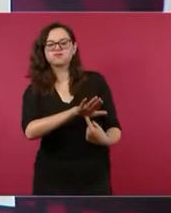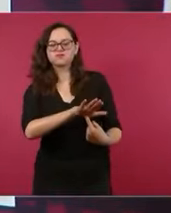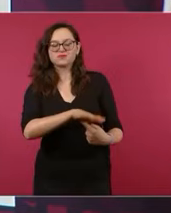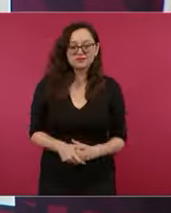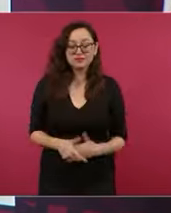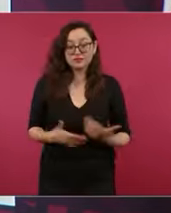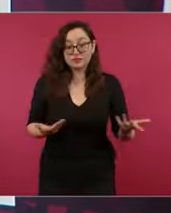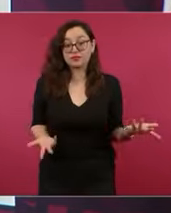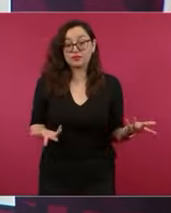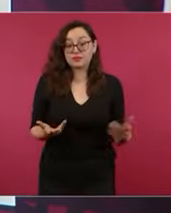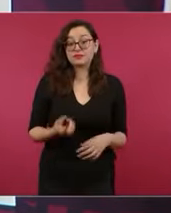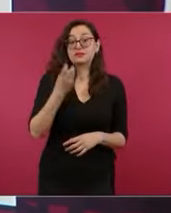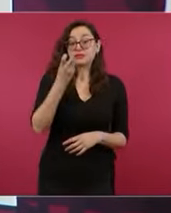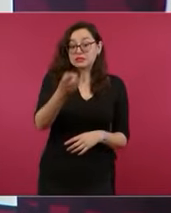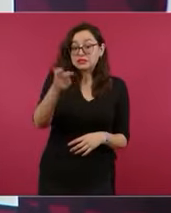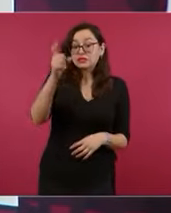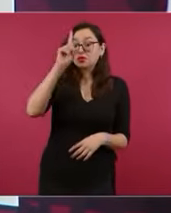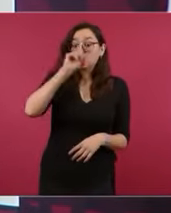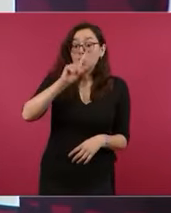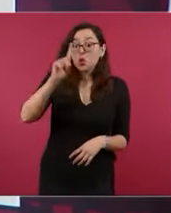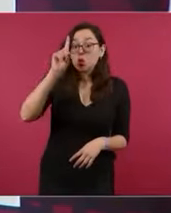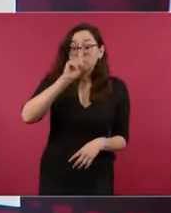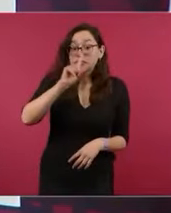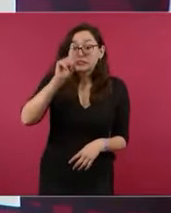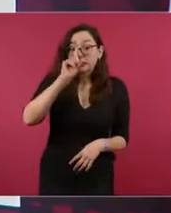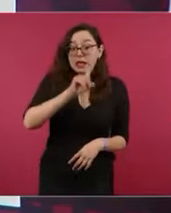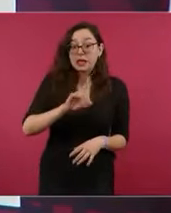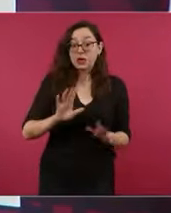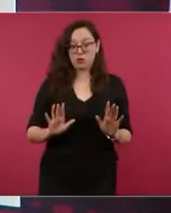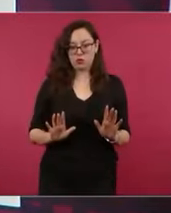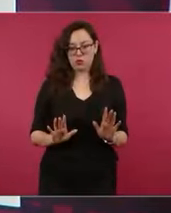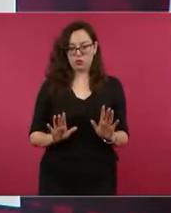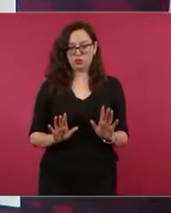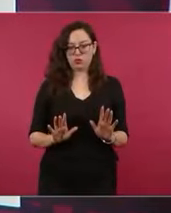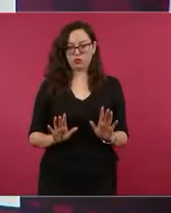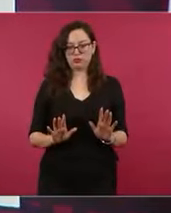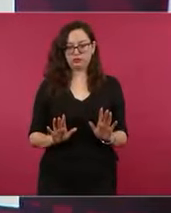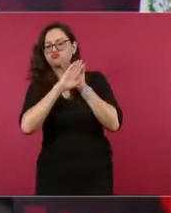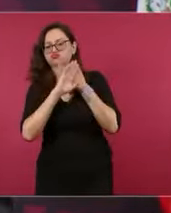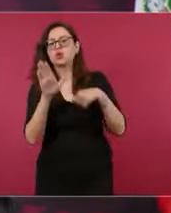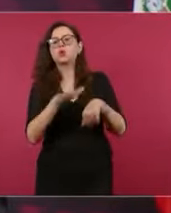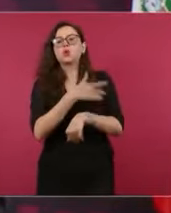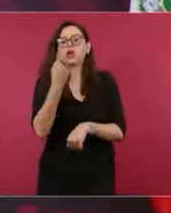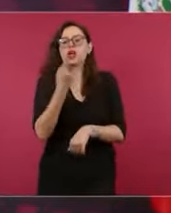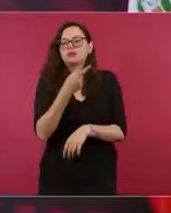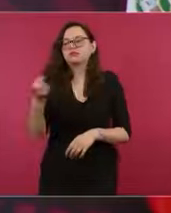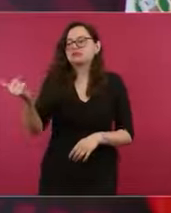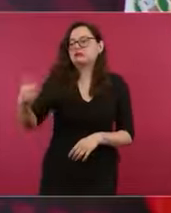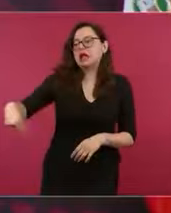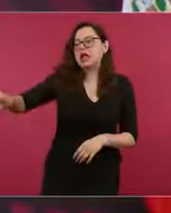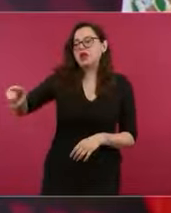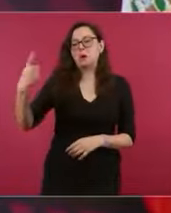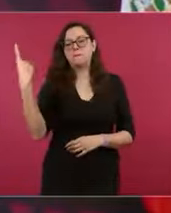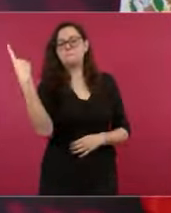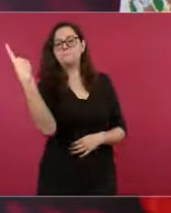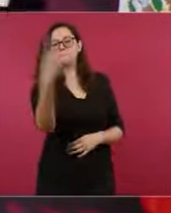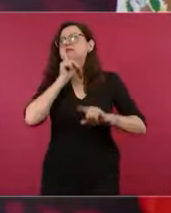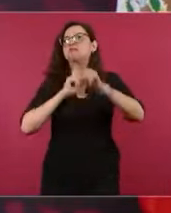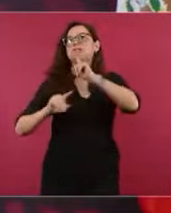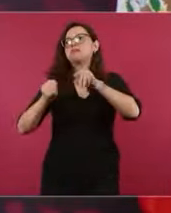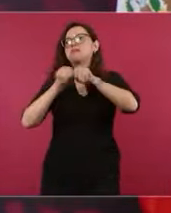actúe de buena fe, no en este caso, pues, que es por consigna, calumnia porque algo